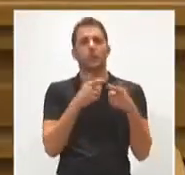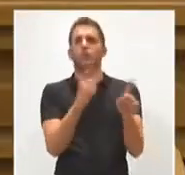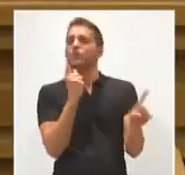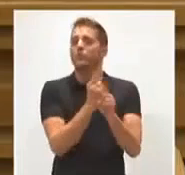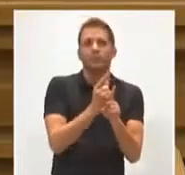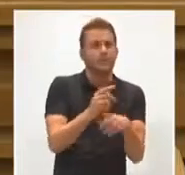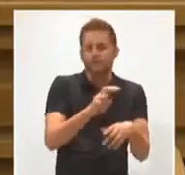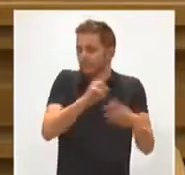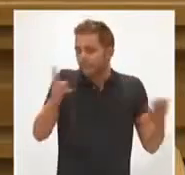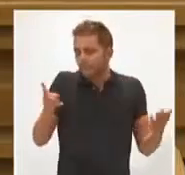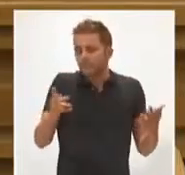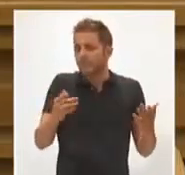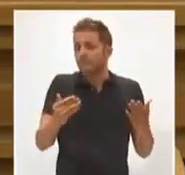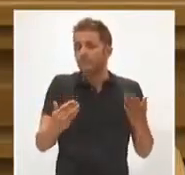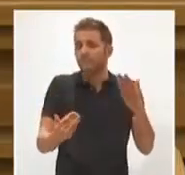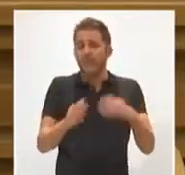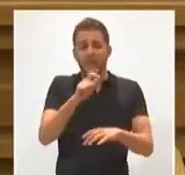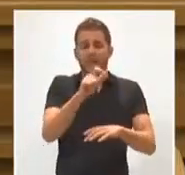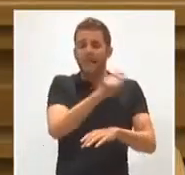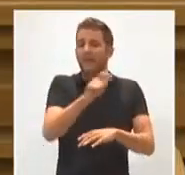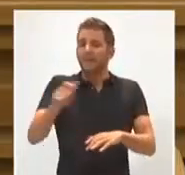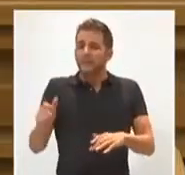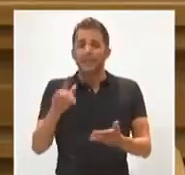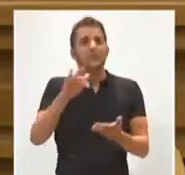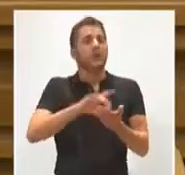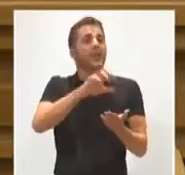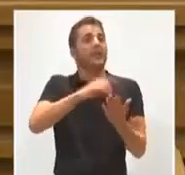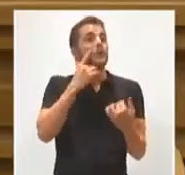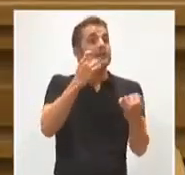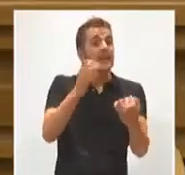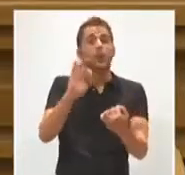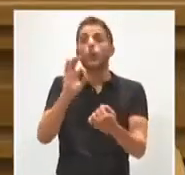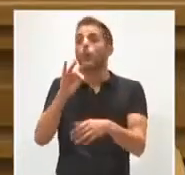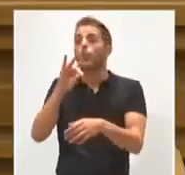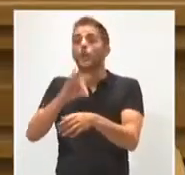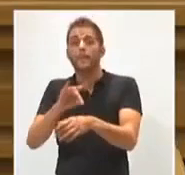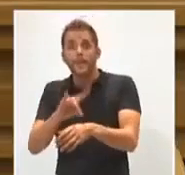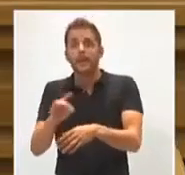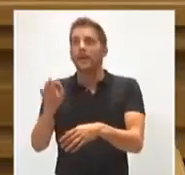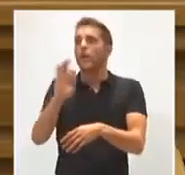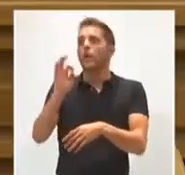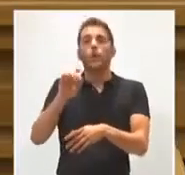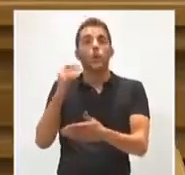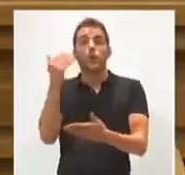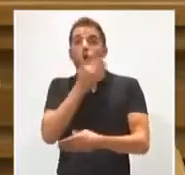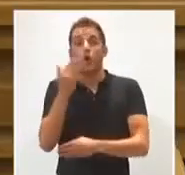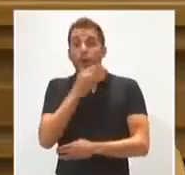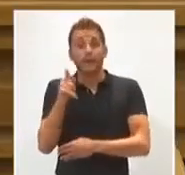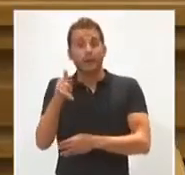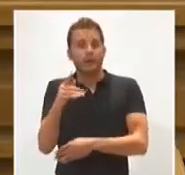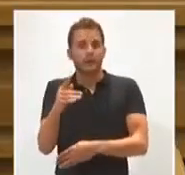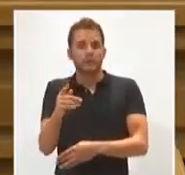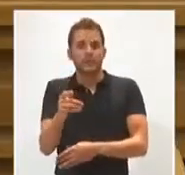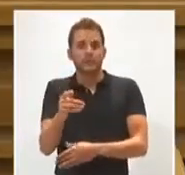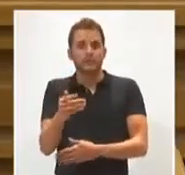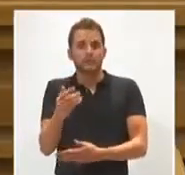nos juzga cada día que va a un centro de salud o que va a un consultorio o que va a un colegio y afortunadamente tiene que ser